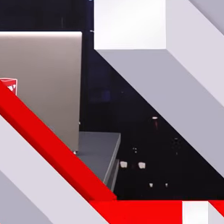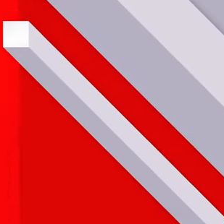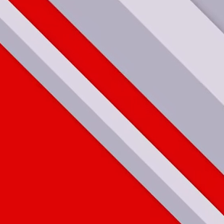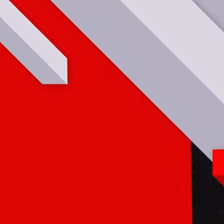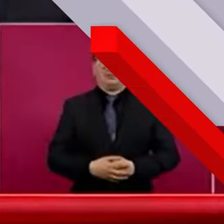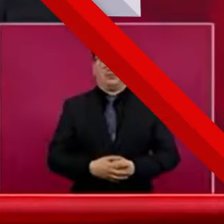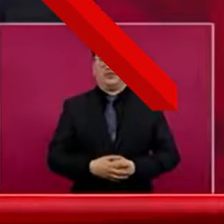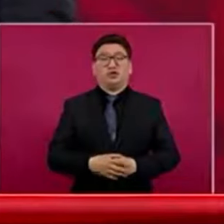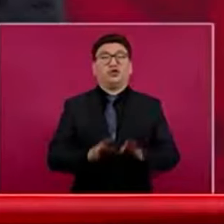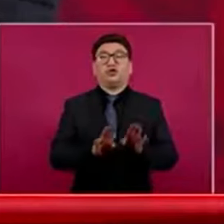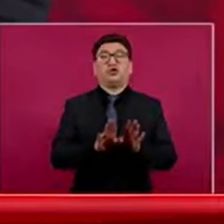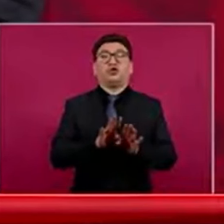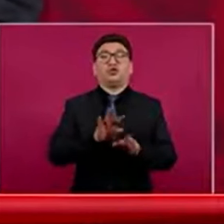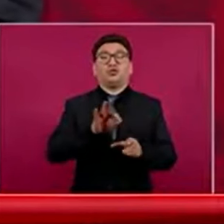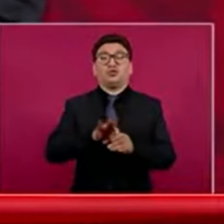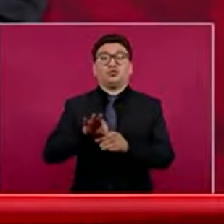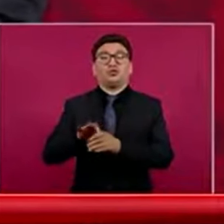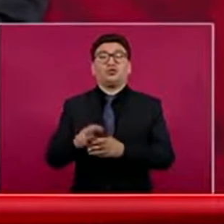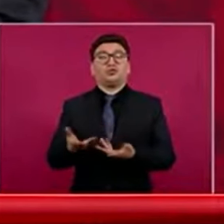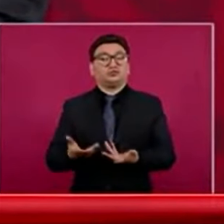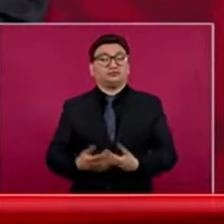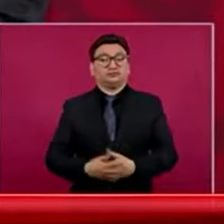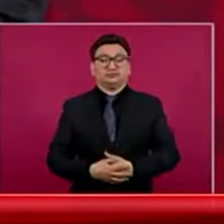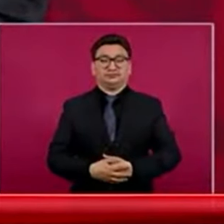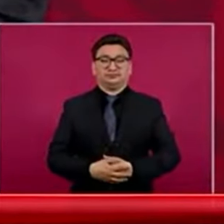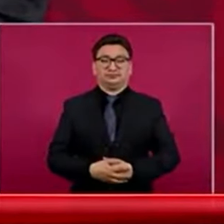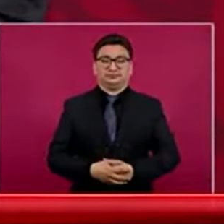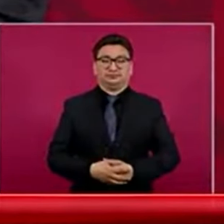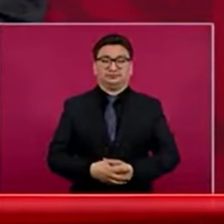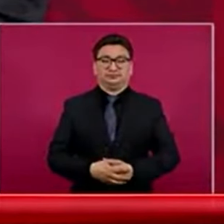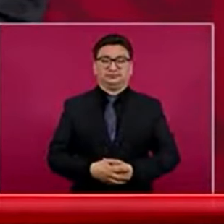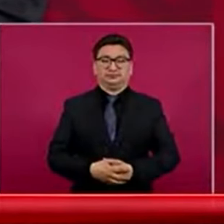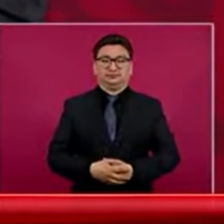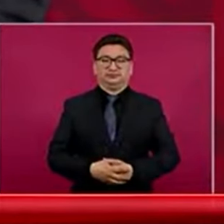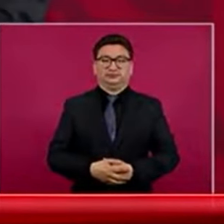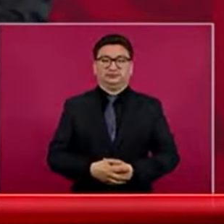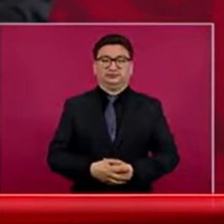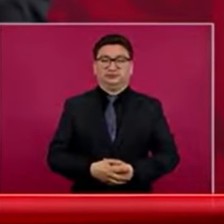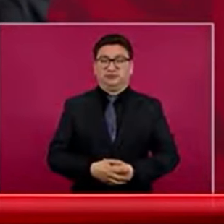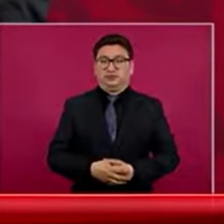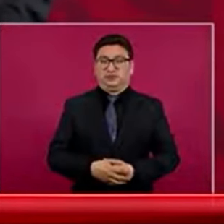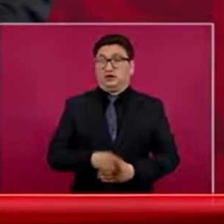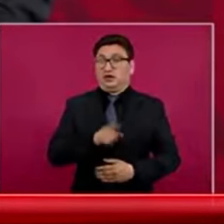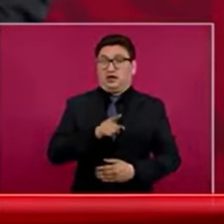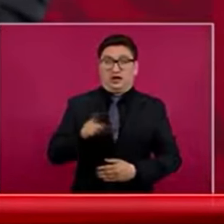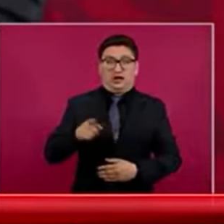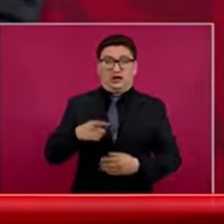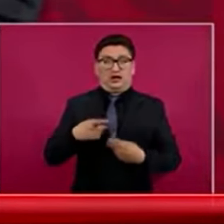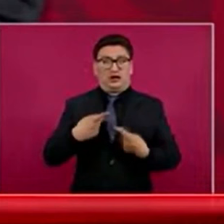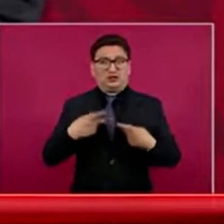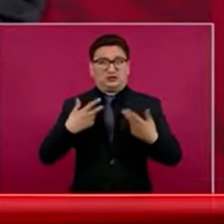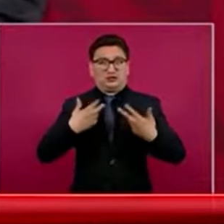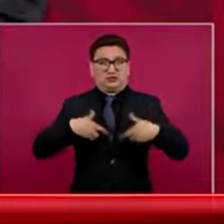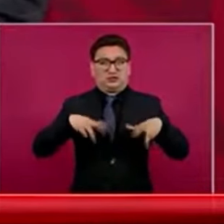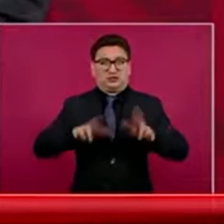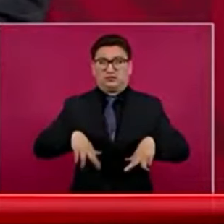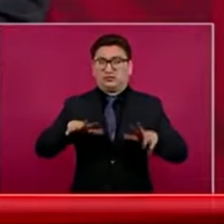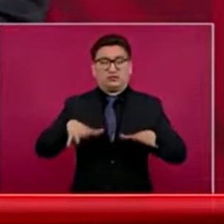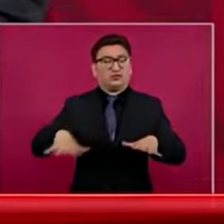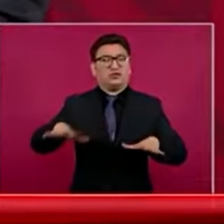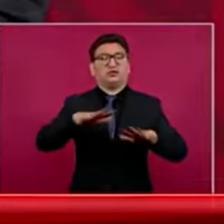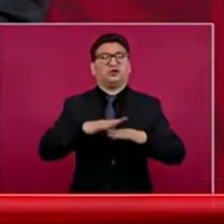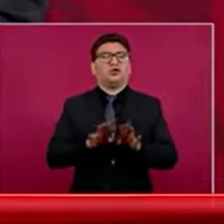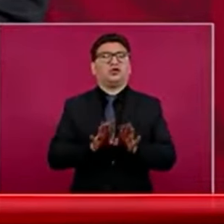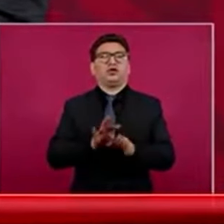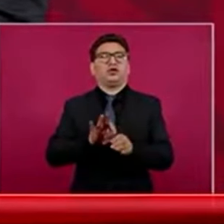eléctrica, el presidente Andrés Manuel López Obrador habló de la presencia de Paolo Salerno en la Cámara de Diputados, acto